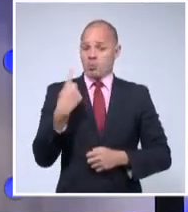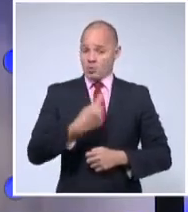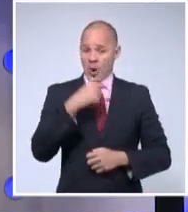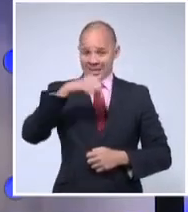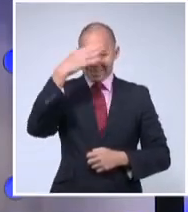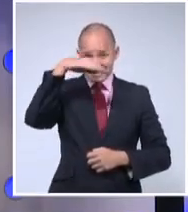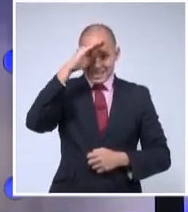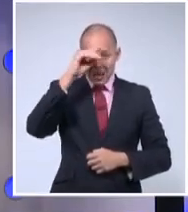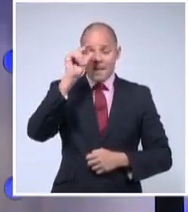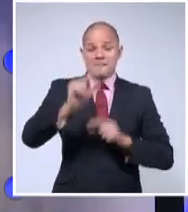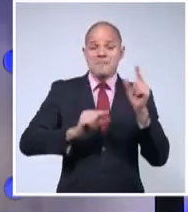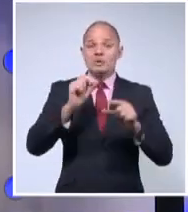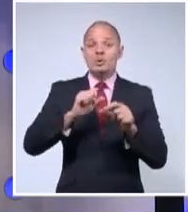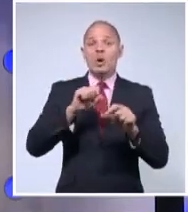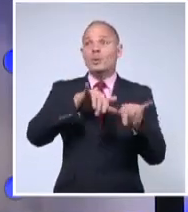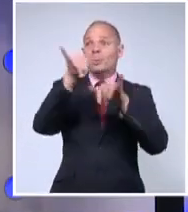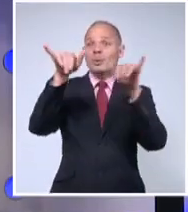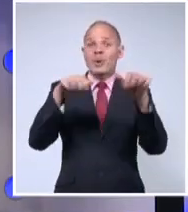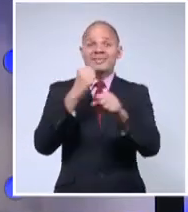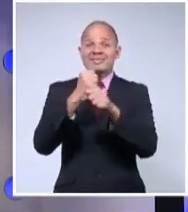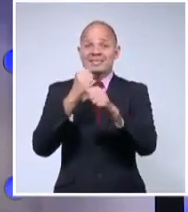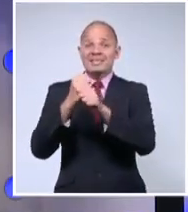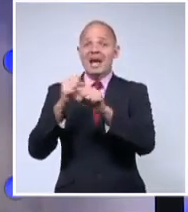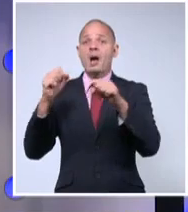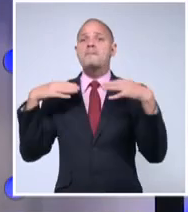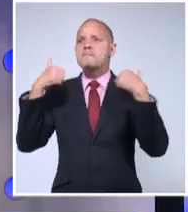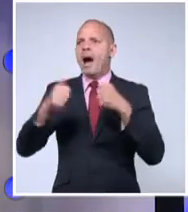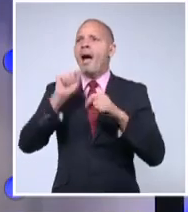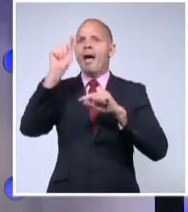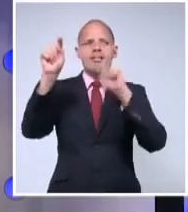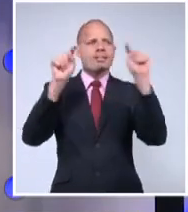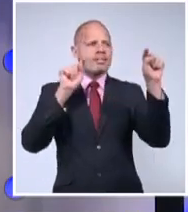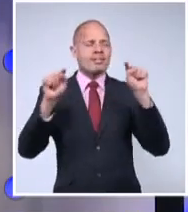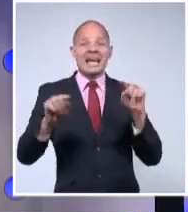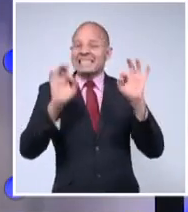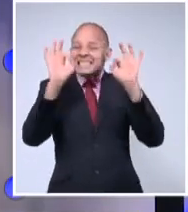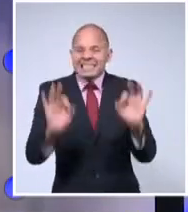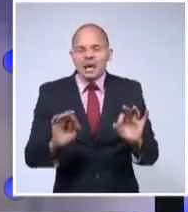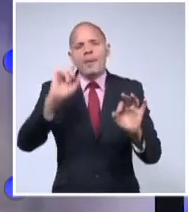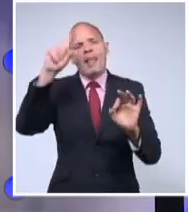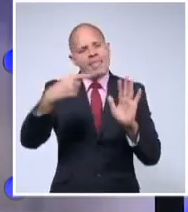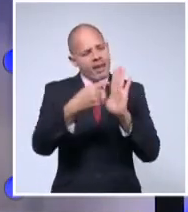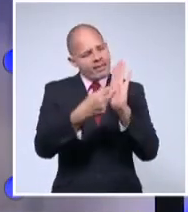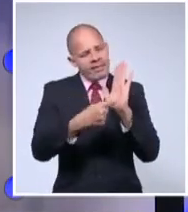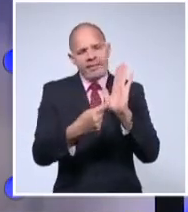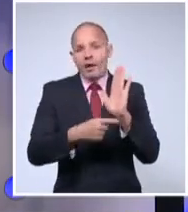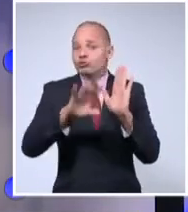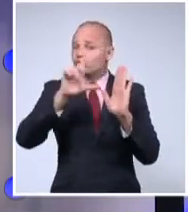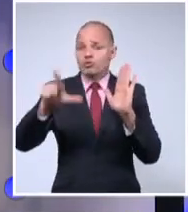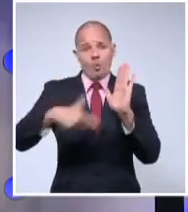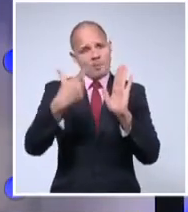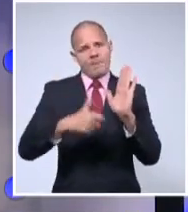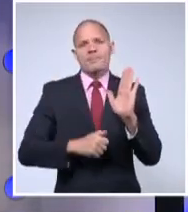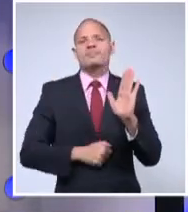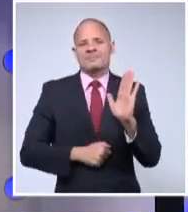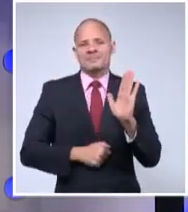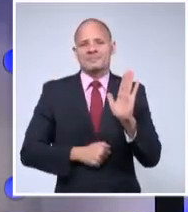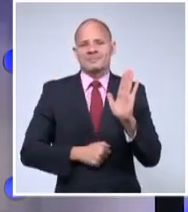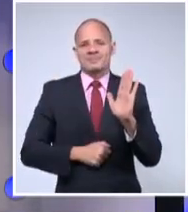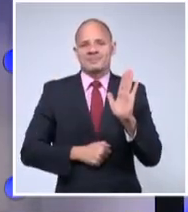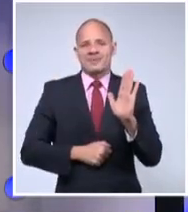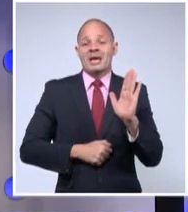escrupulosos en respetar absolutamente la legislación, la reglamentación del país donde están y no se inmiscuyen en